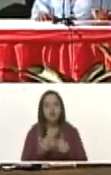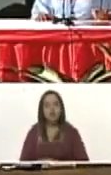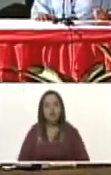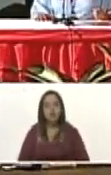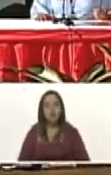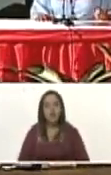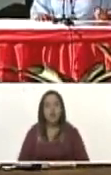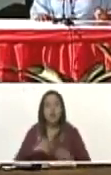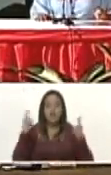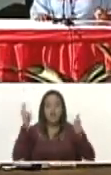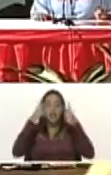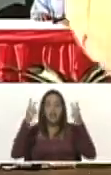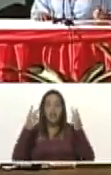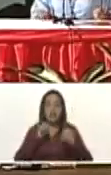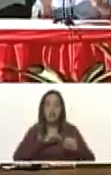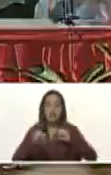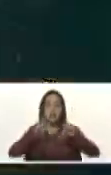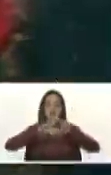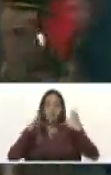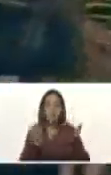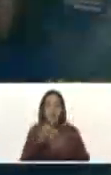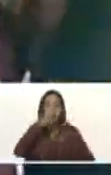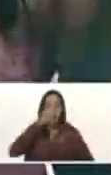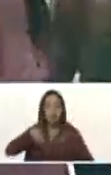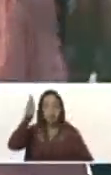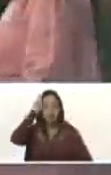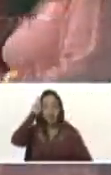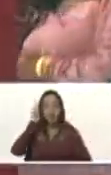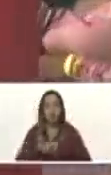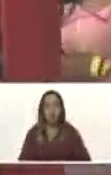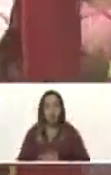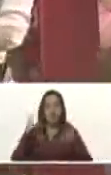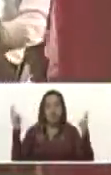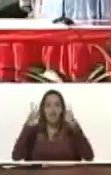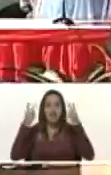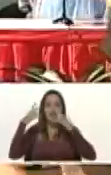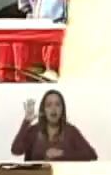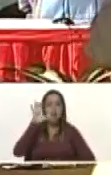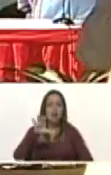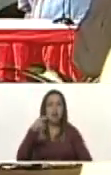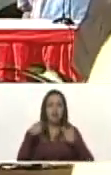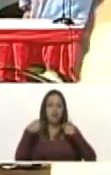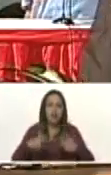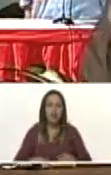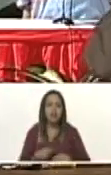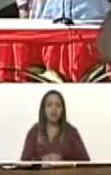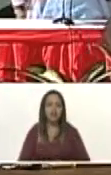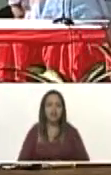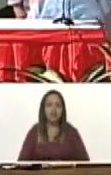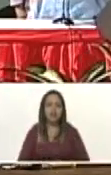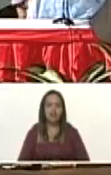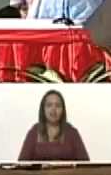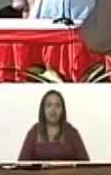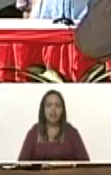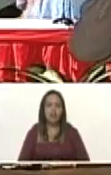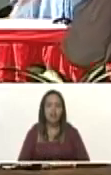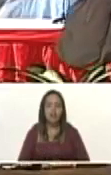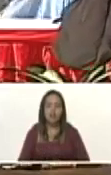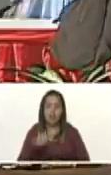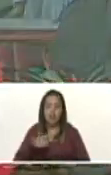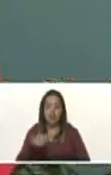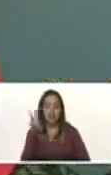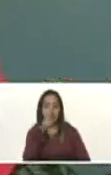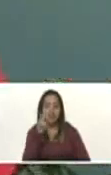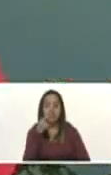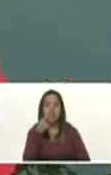el Movimiento Mundial de Pueblos Originarios! ¡Que viva la patria humana! Y desde Venezuela